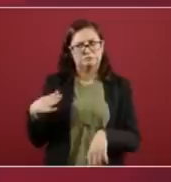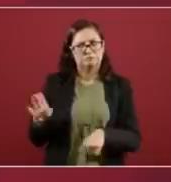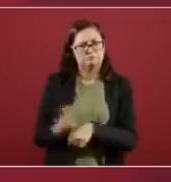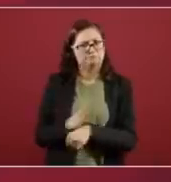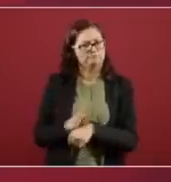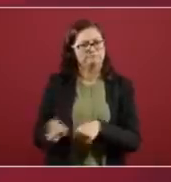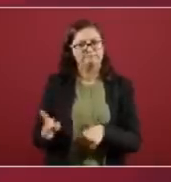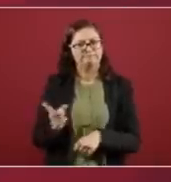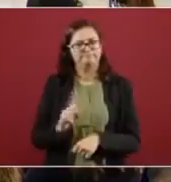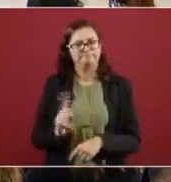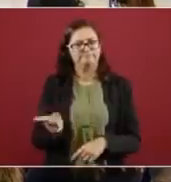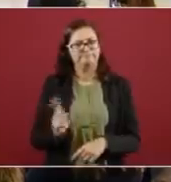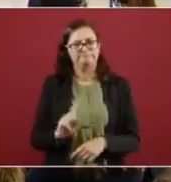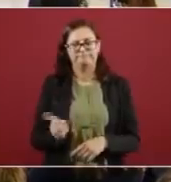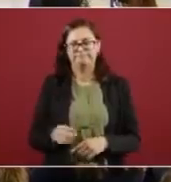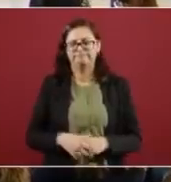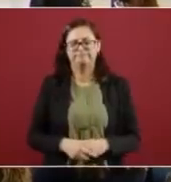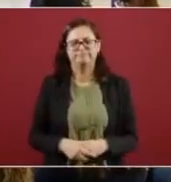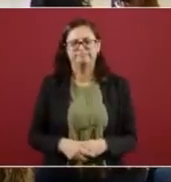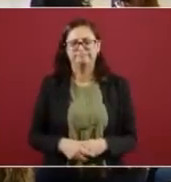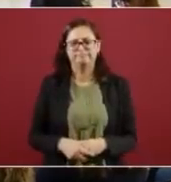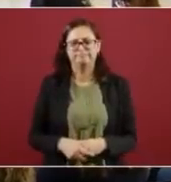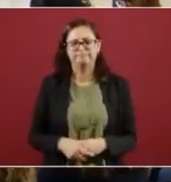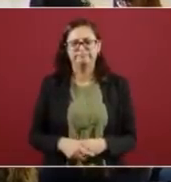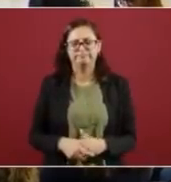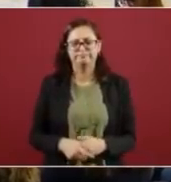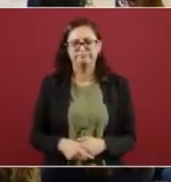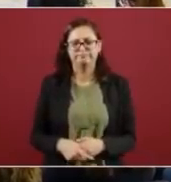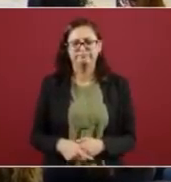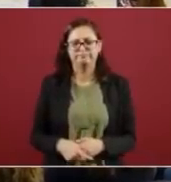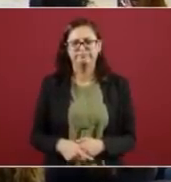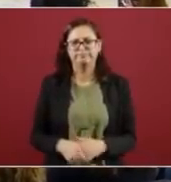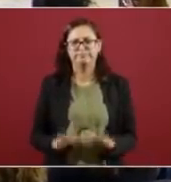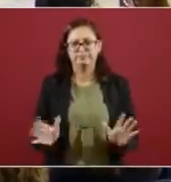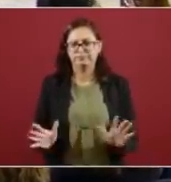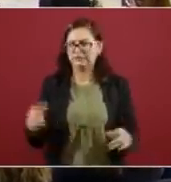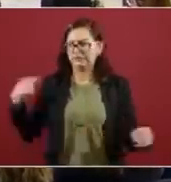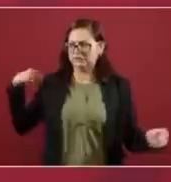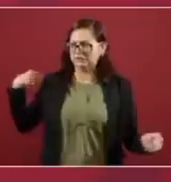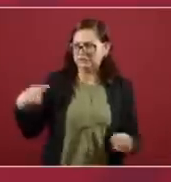que lo que sé logro